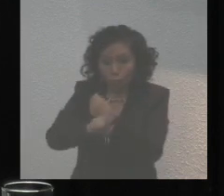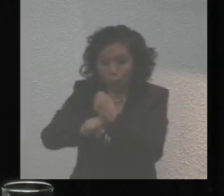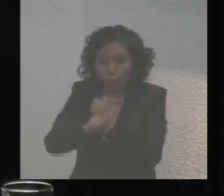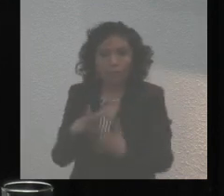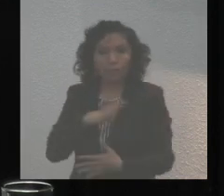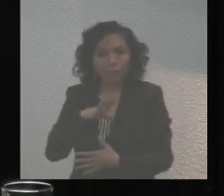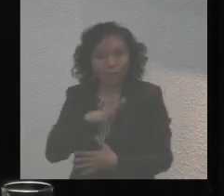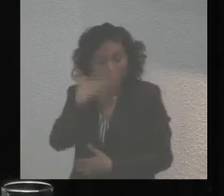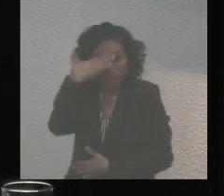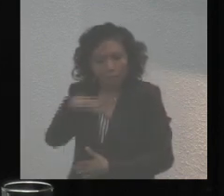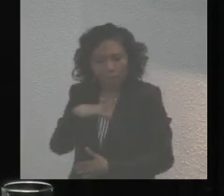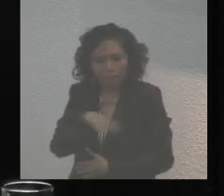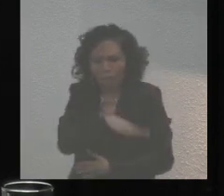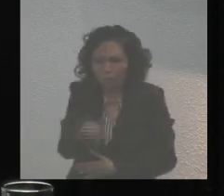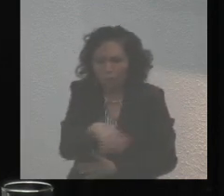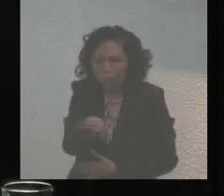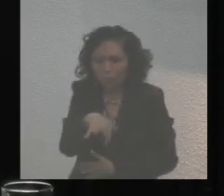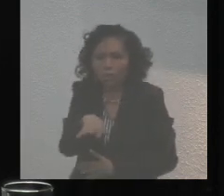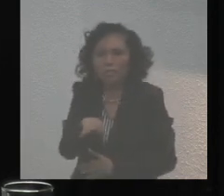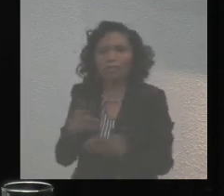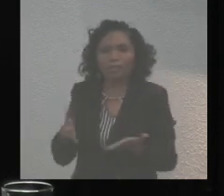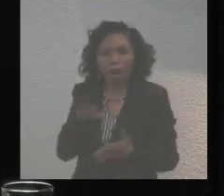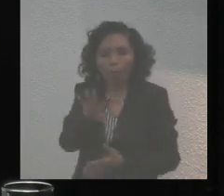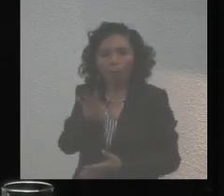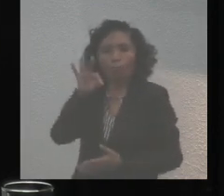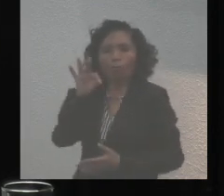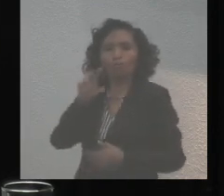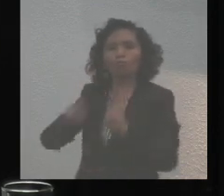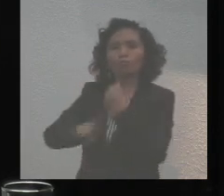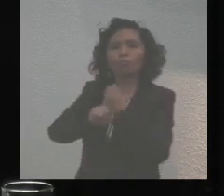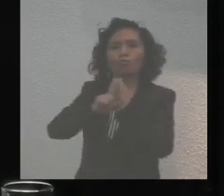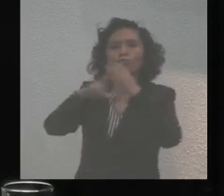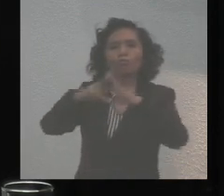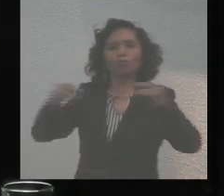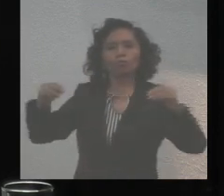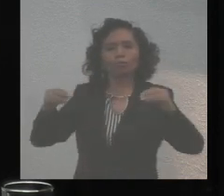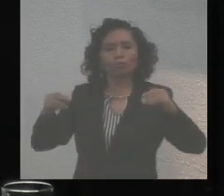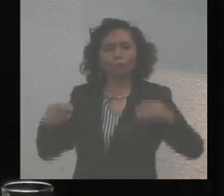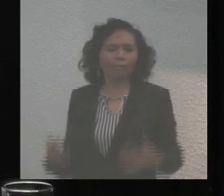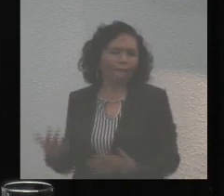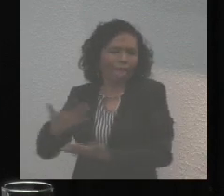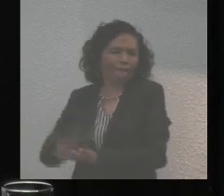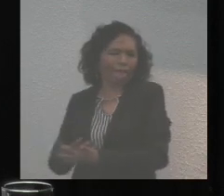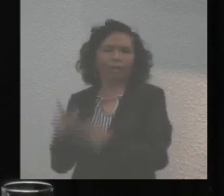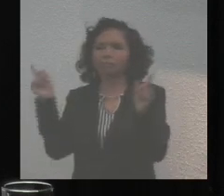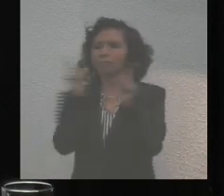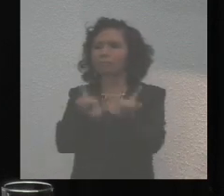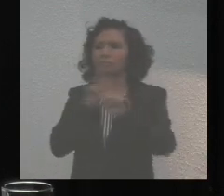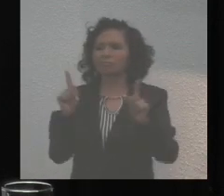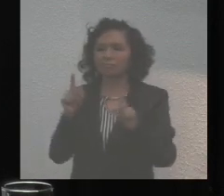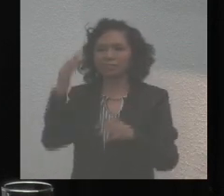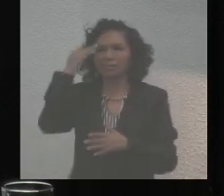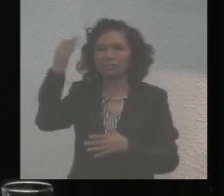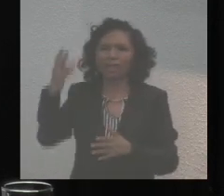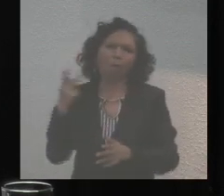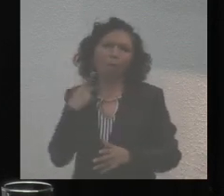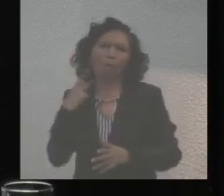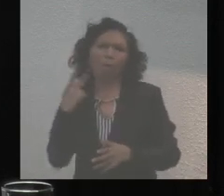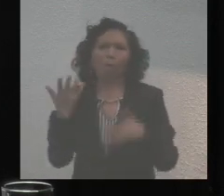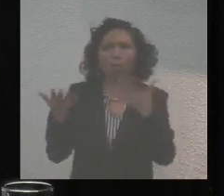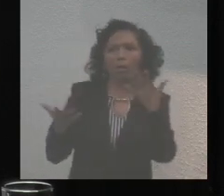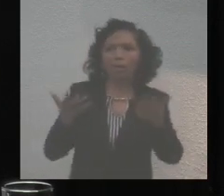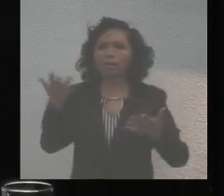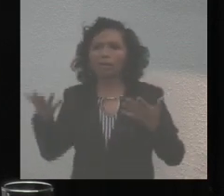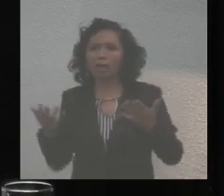aquejan y busquen las soluciones fuera de toda zona de confort. Ya pasó el tiempo que el hacer política